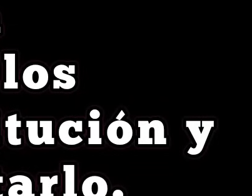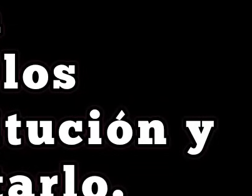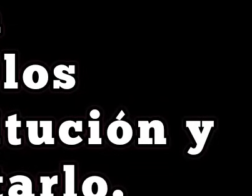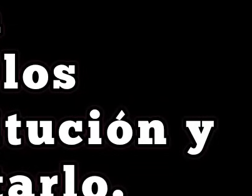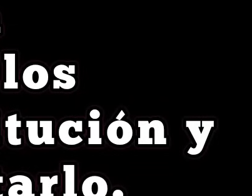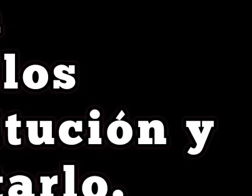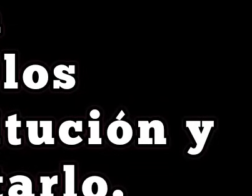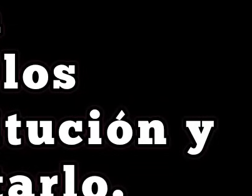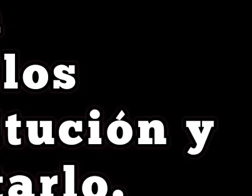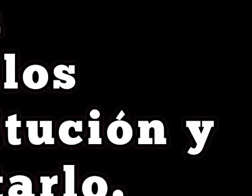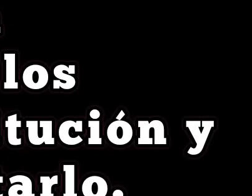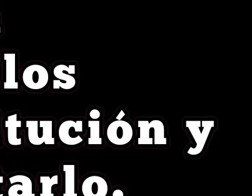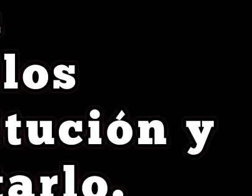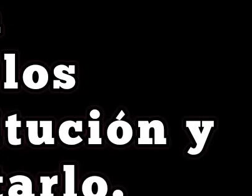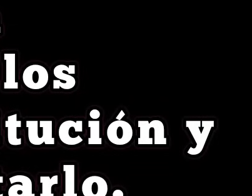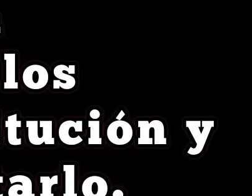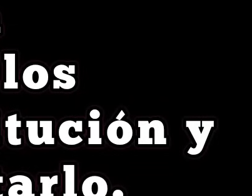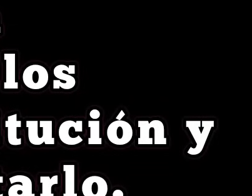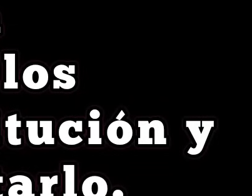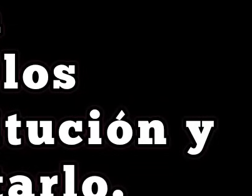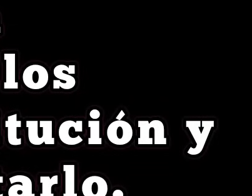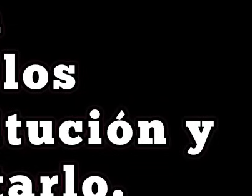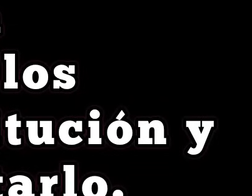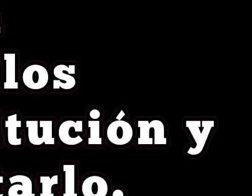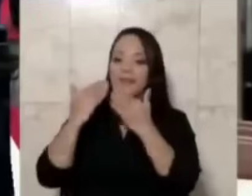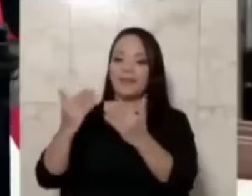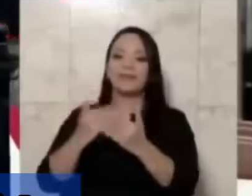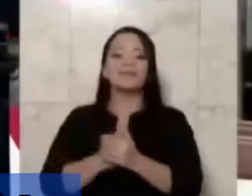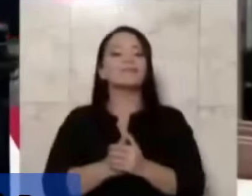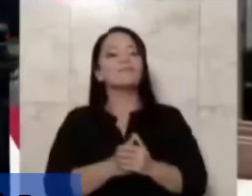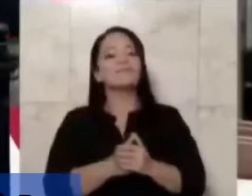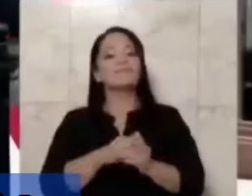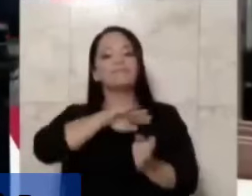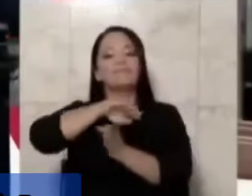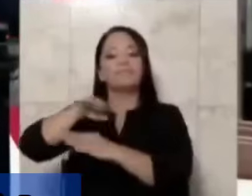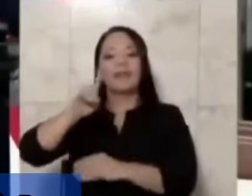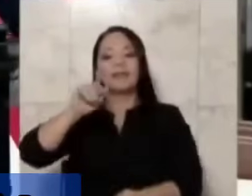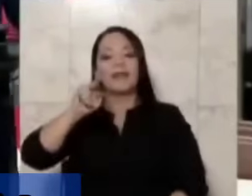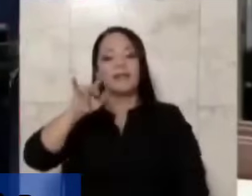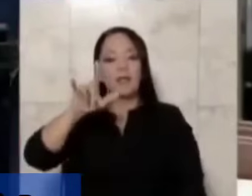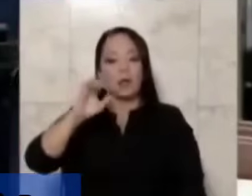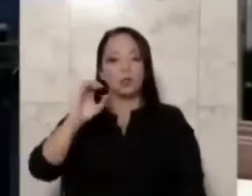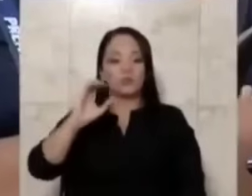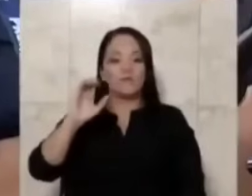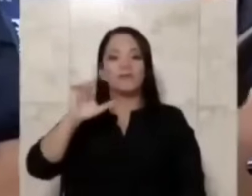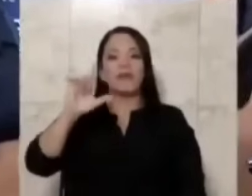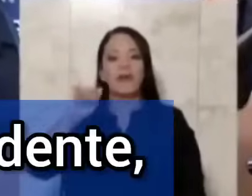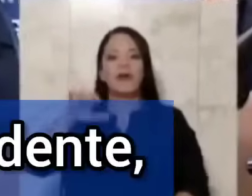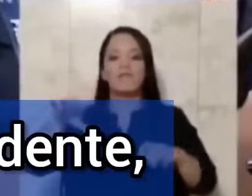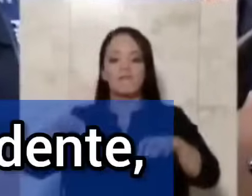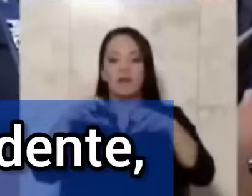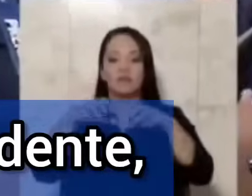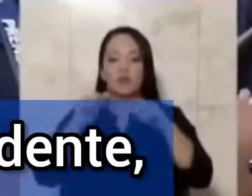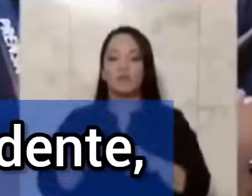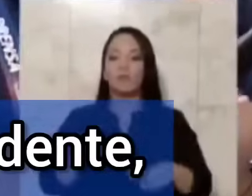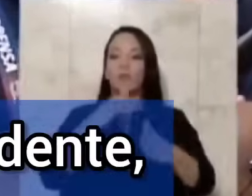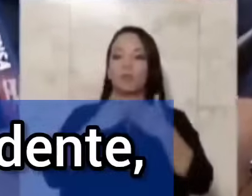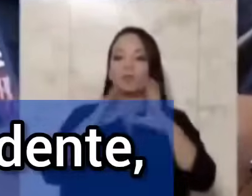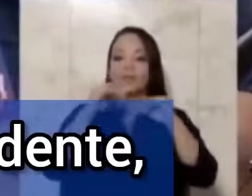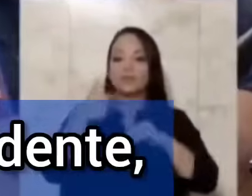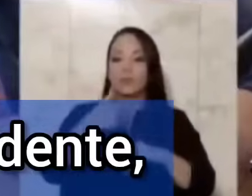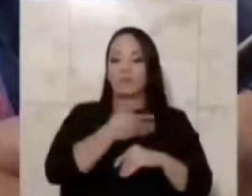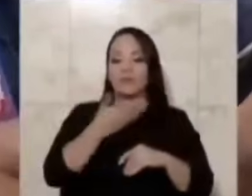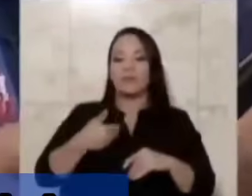y de esta manera poder debilitarlo políticamente. Danilo Chávez, de La Reacción. Muy buenas tardes, señor